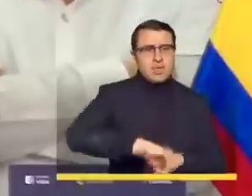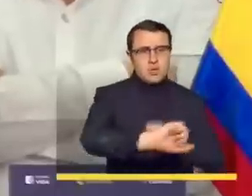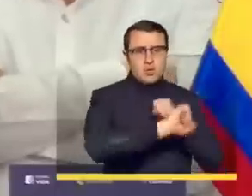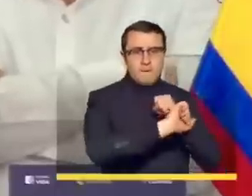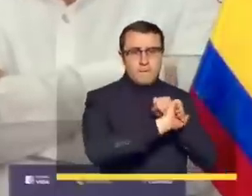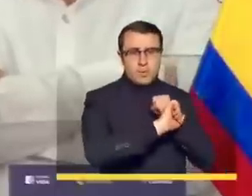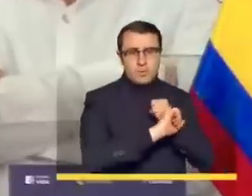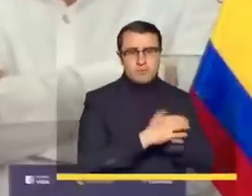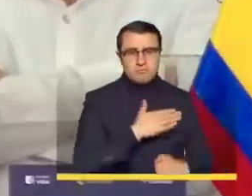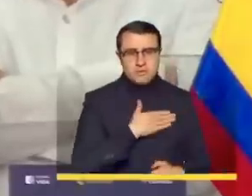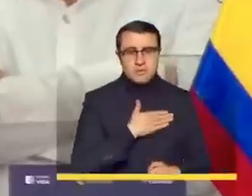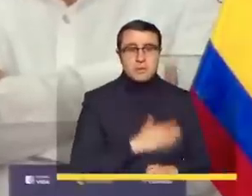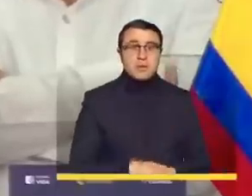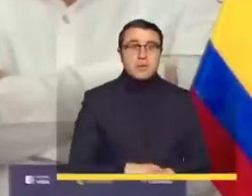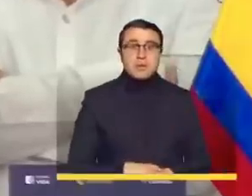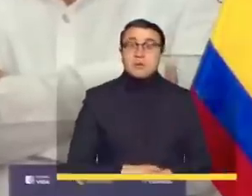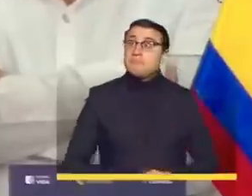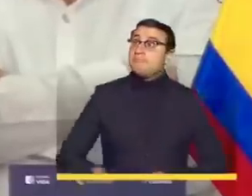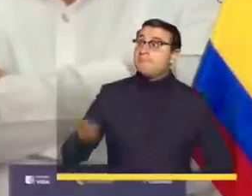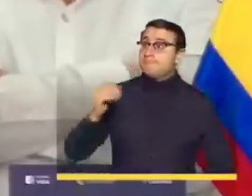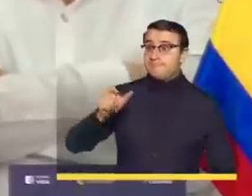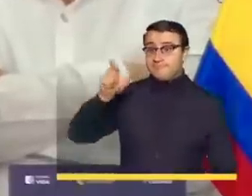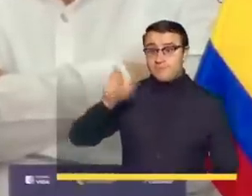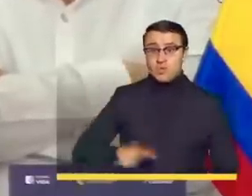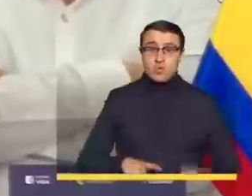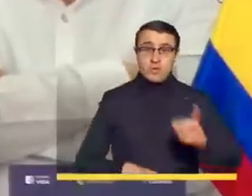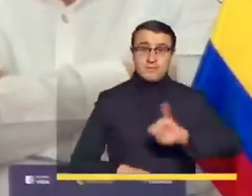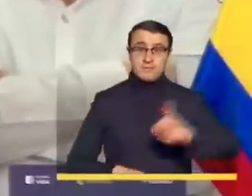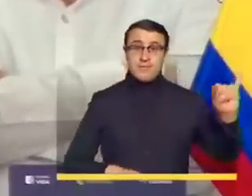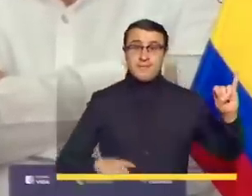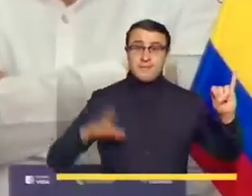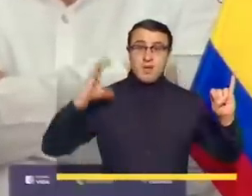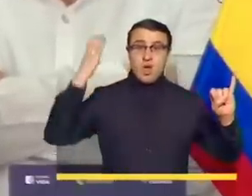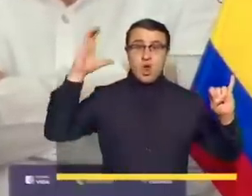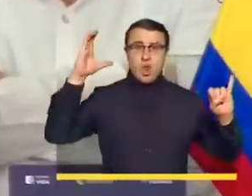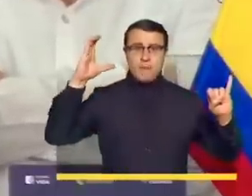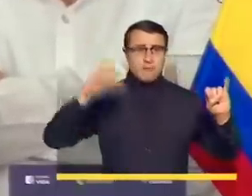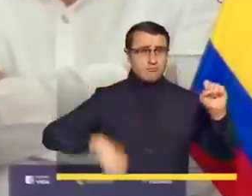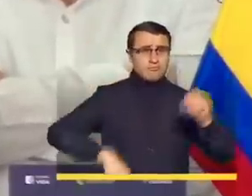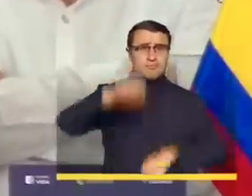Nunca una persona como yo había podido ganar las elecciones en este país.